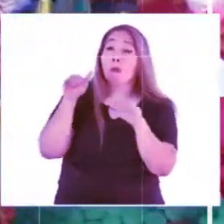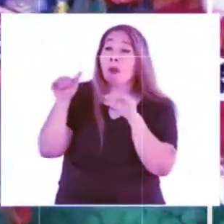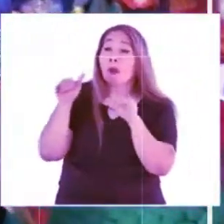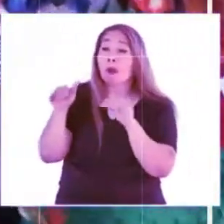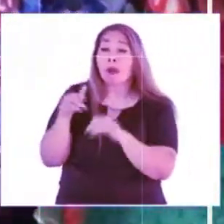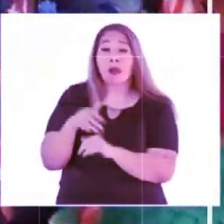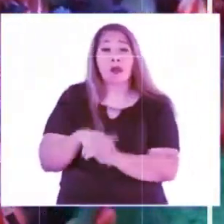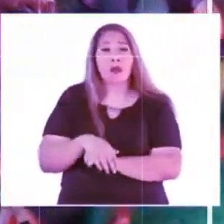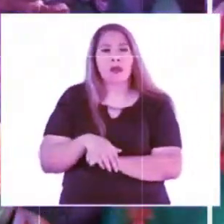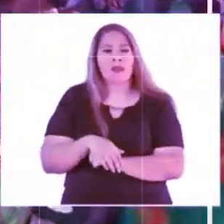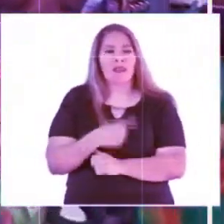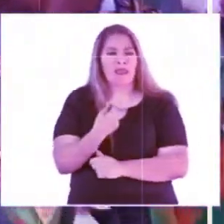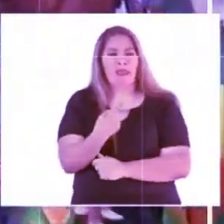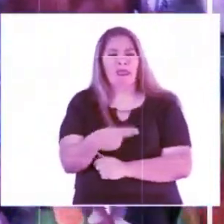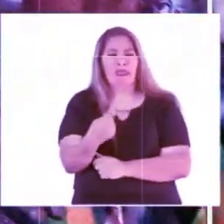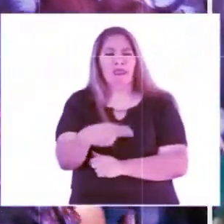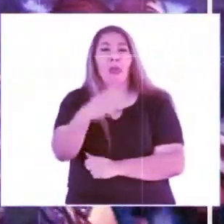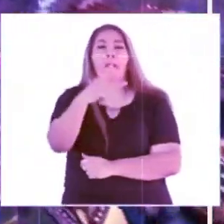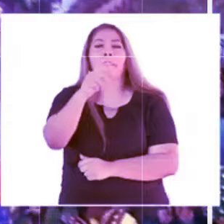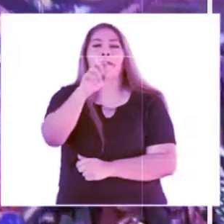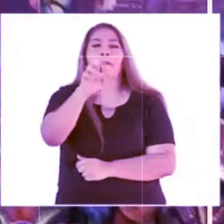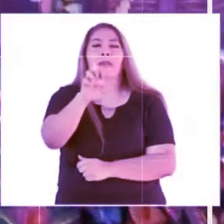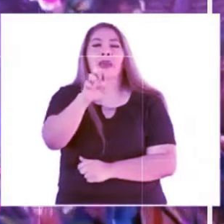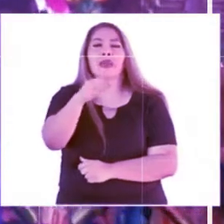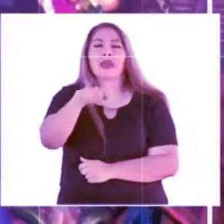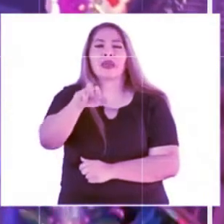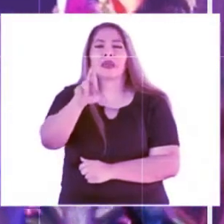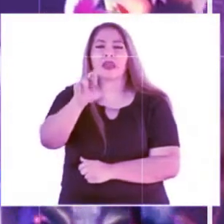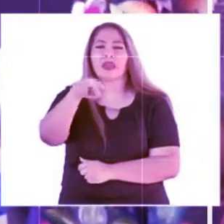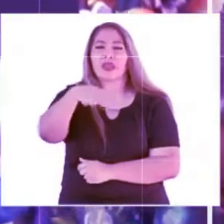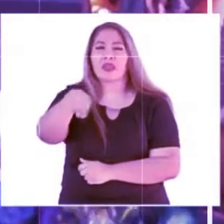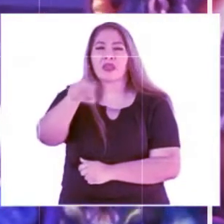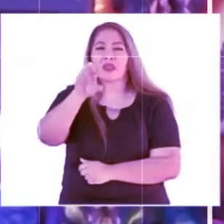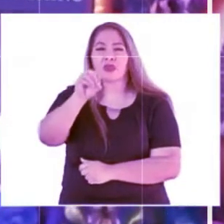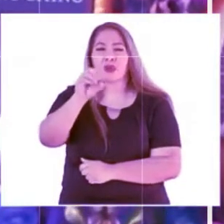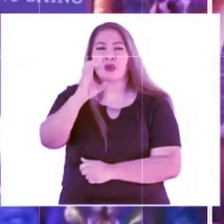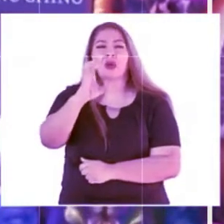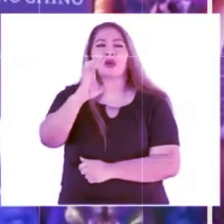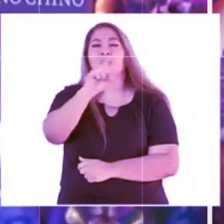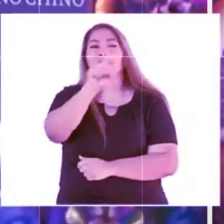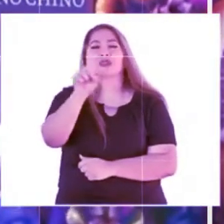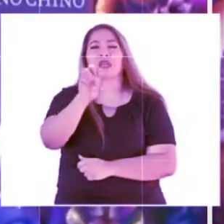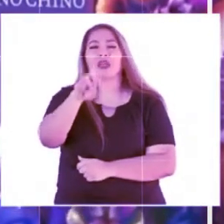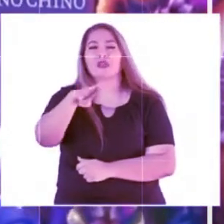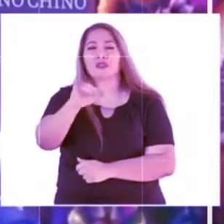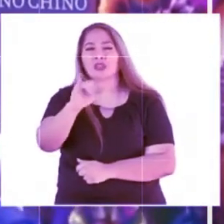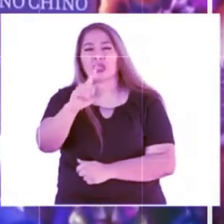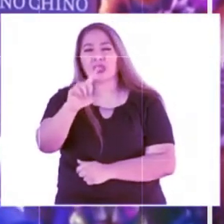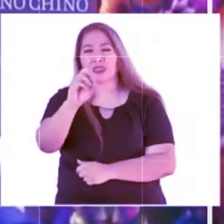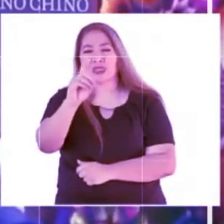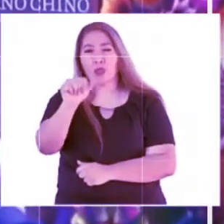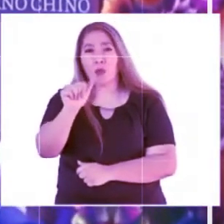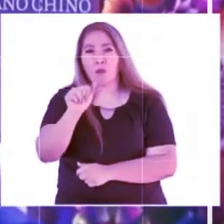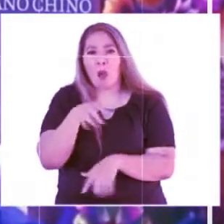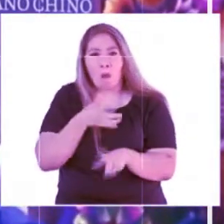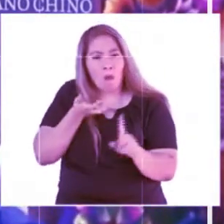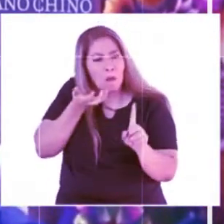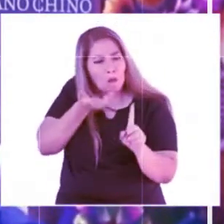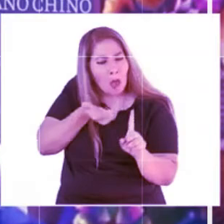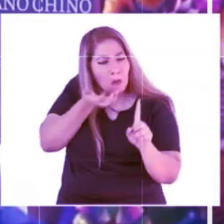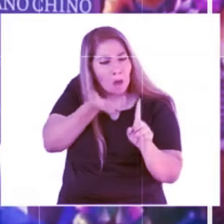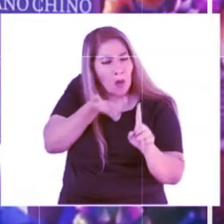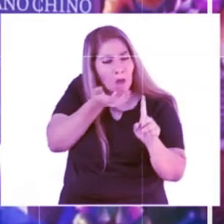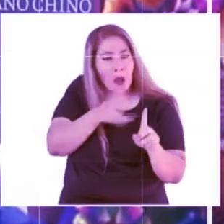pequeño genocidio, para robarles y por racismo se continuó persiguiendo y